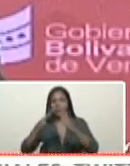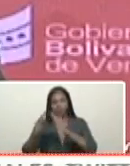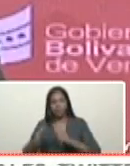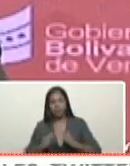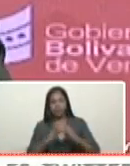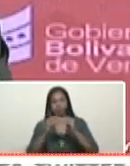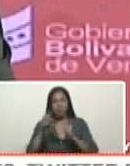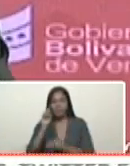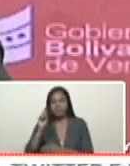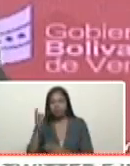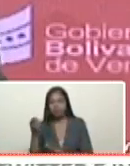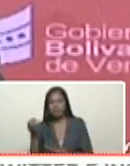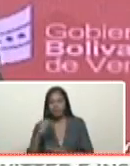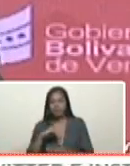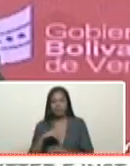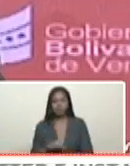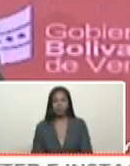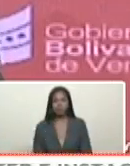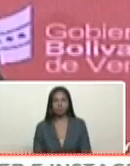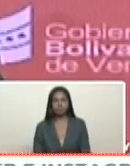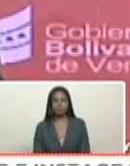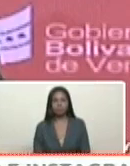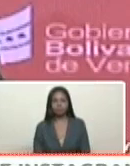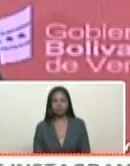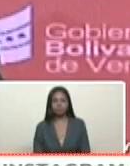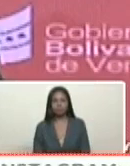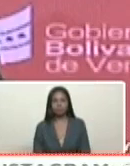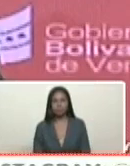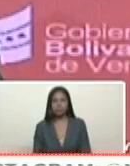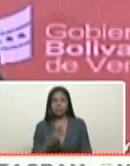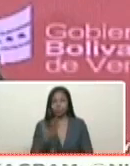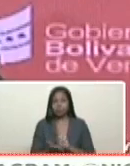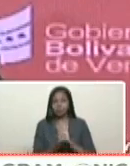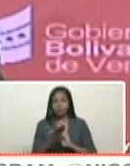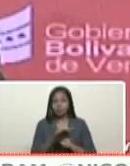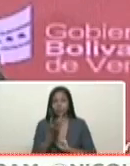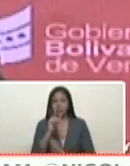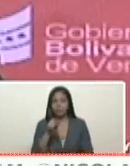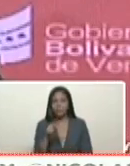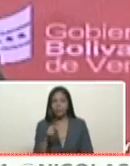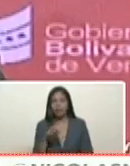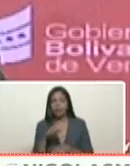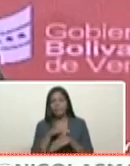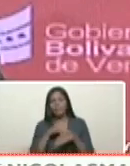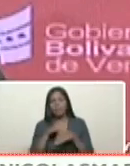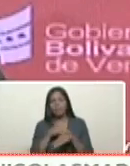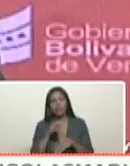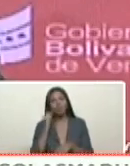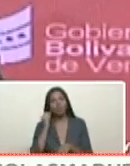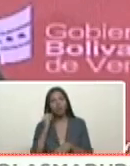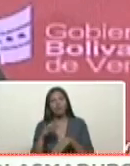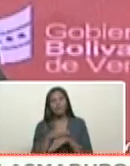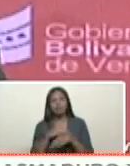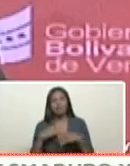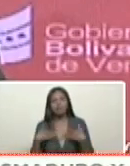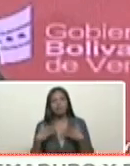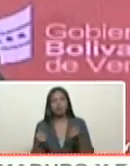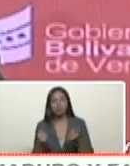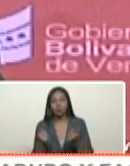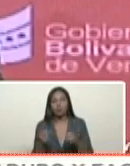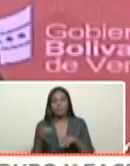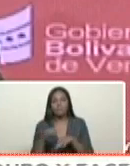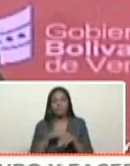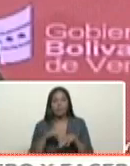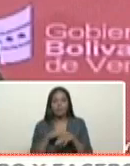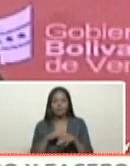al necesitado, a la necesitada. Muy importante también, ministra de la Mujer, ministro de Salud, ministra de